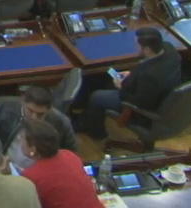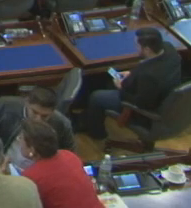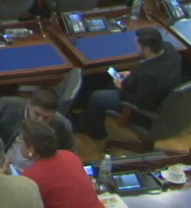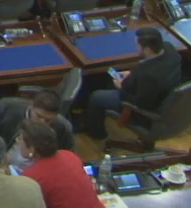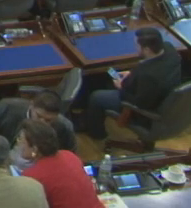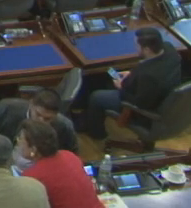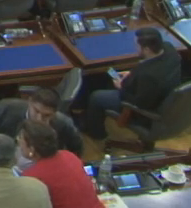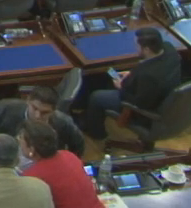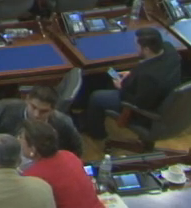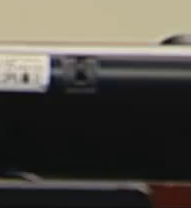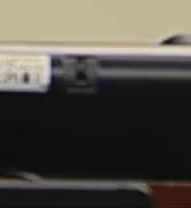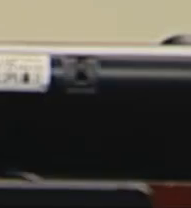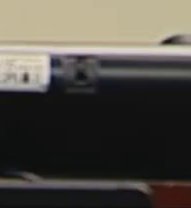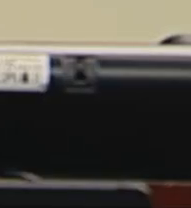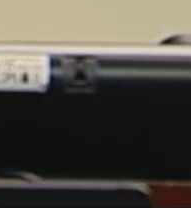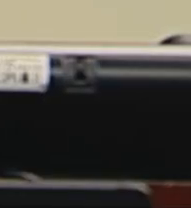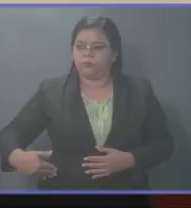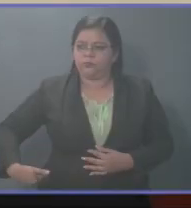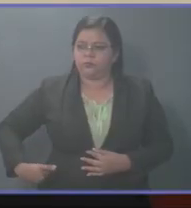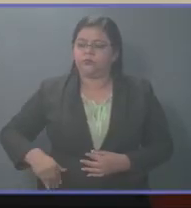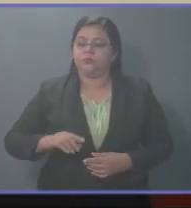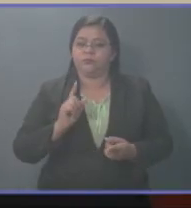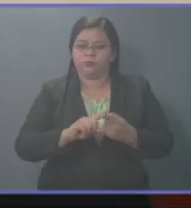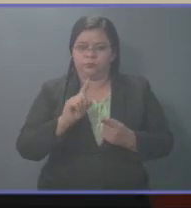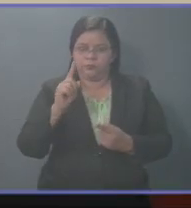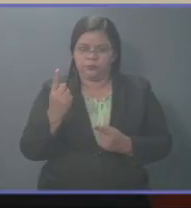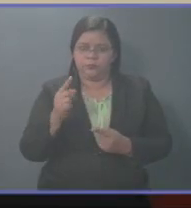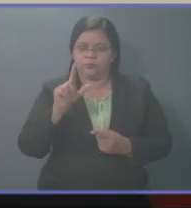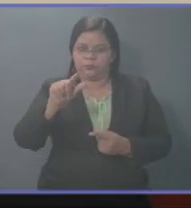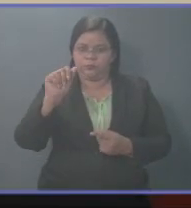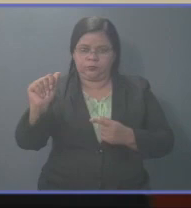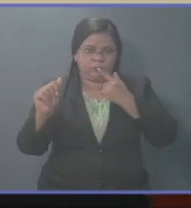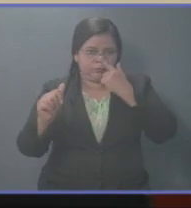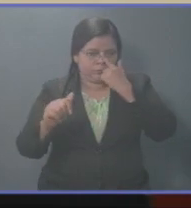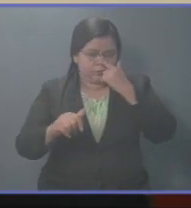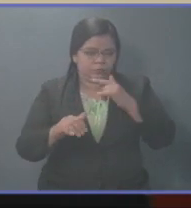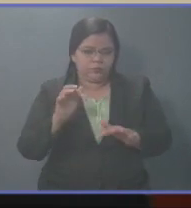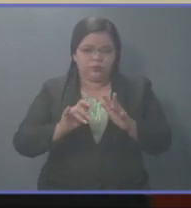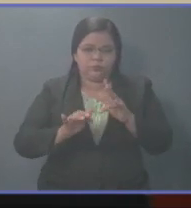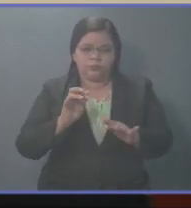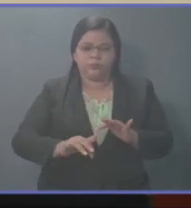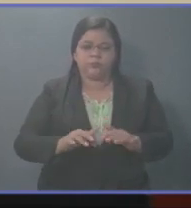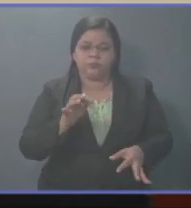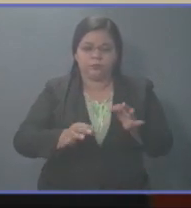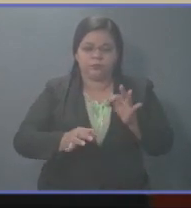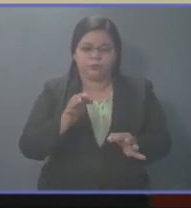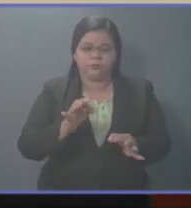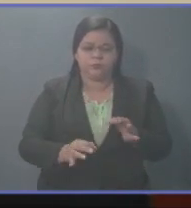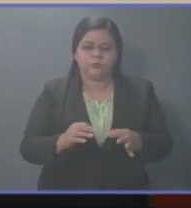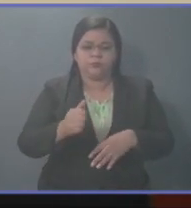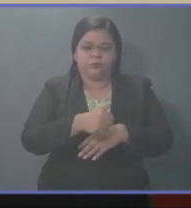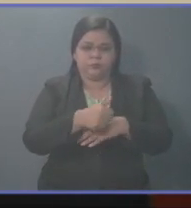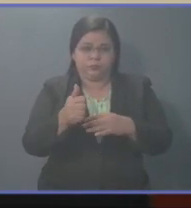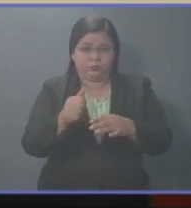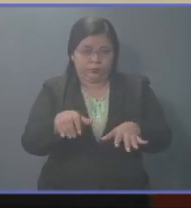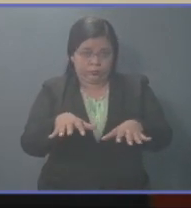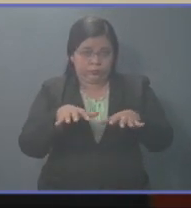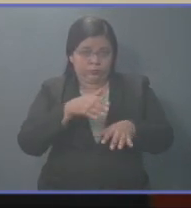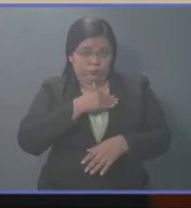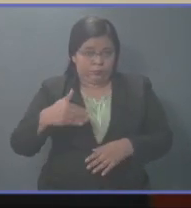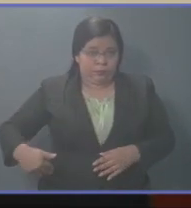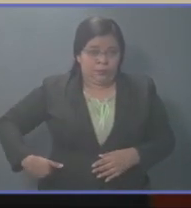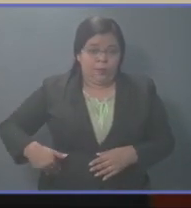Con mucho gusto, señor presidente. 1A, nota del secretario jurídico de la Presidencia de la República,